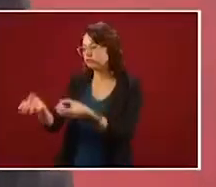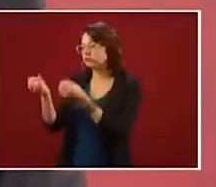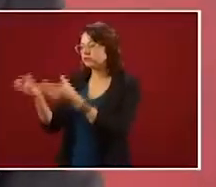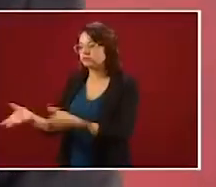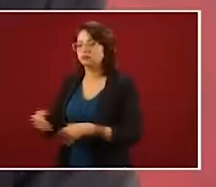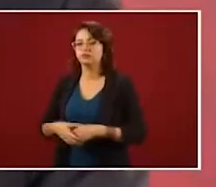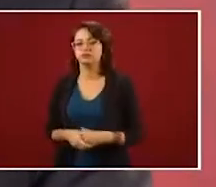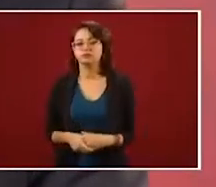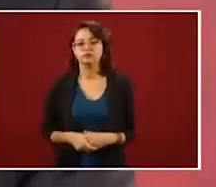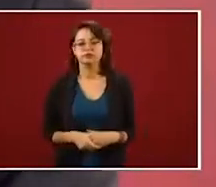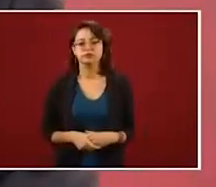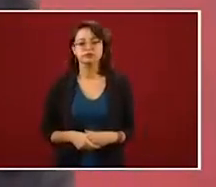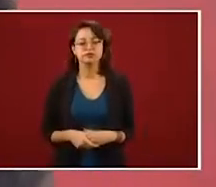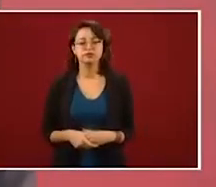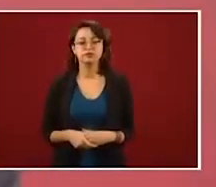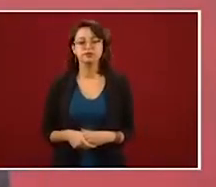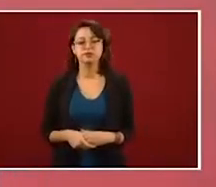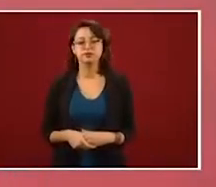Yo les diría que